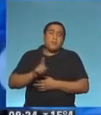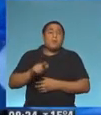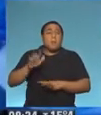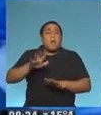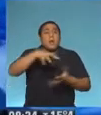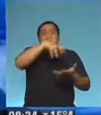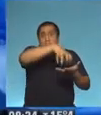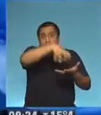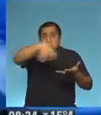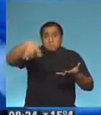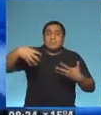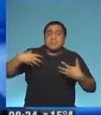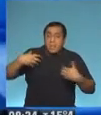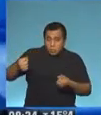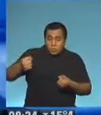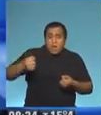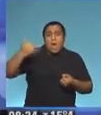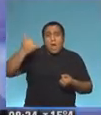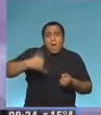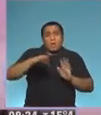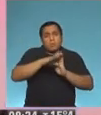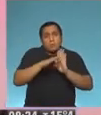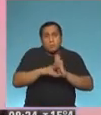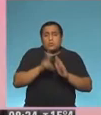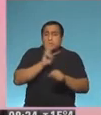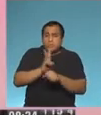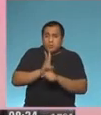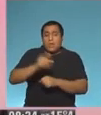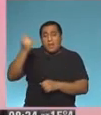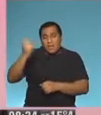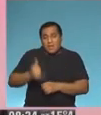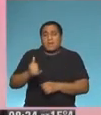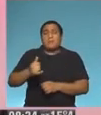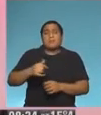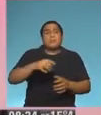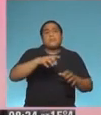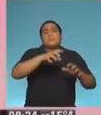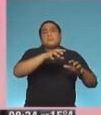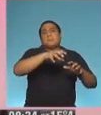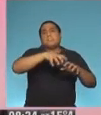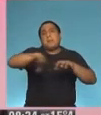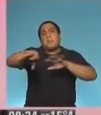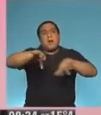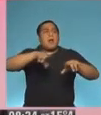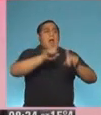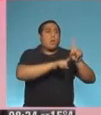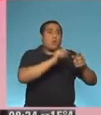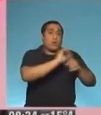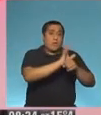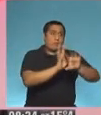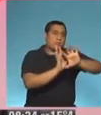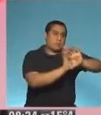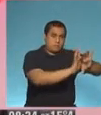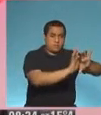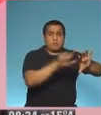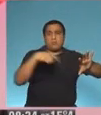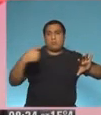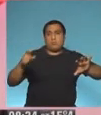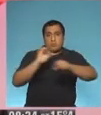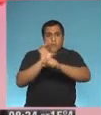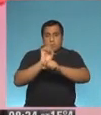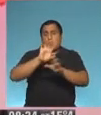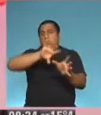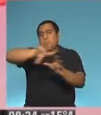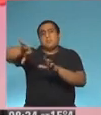los establecimientos de salud, zonas COVID y zonas no COVID. Entonces el paciente no puede dejar